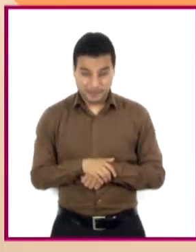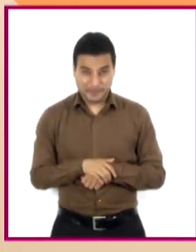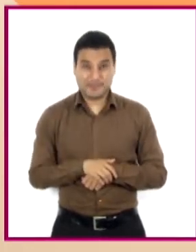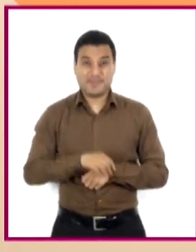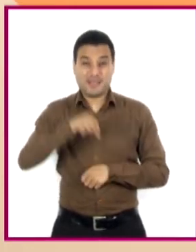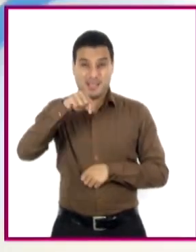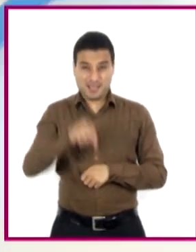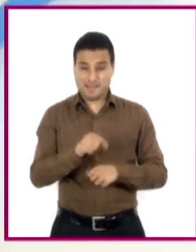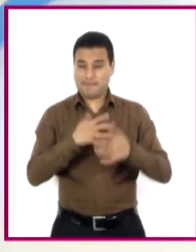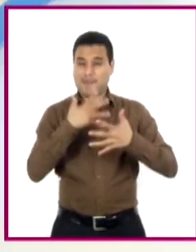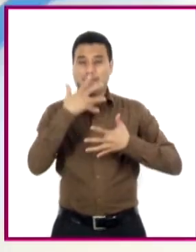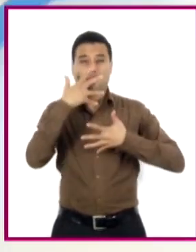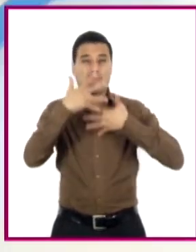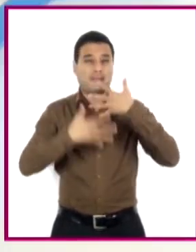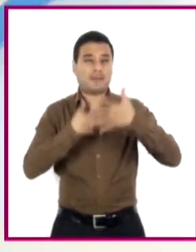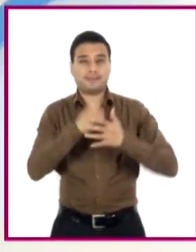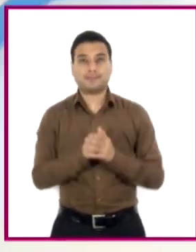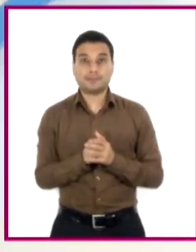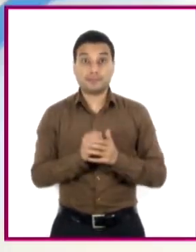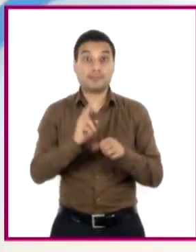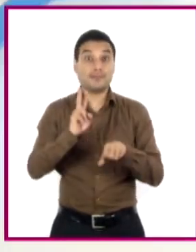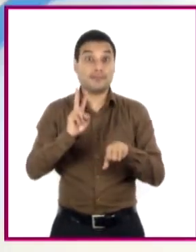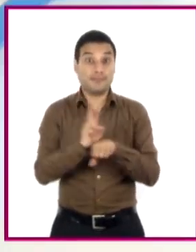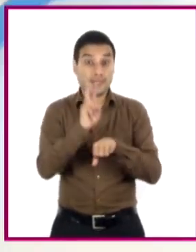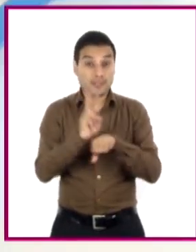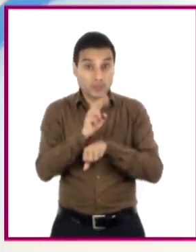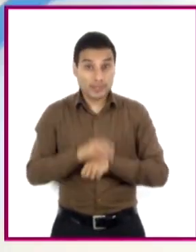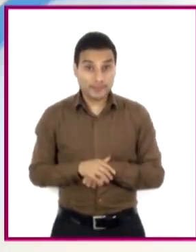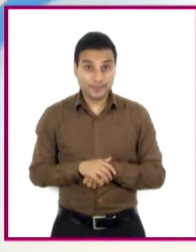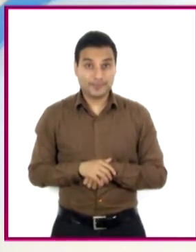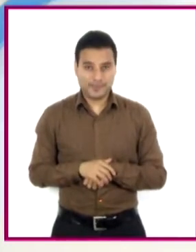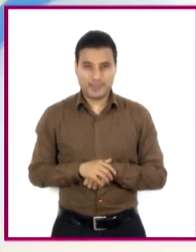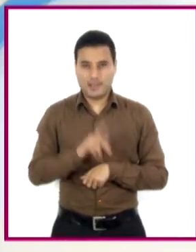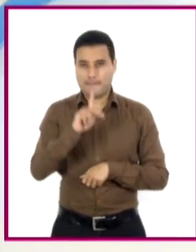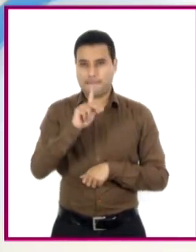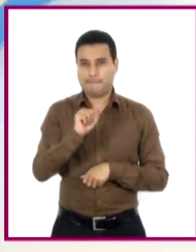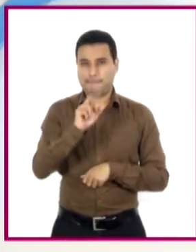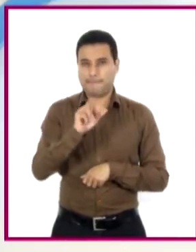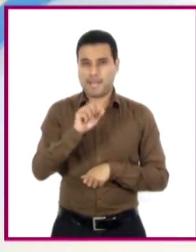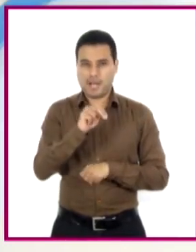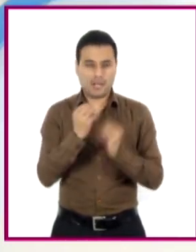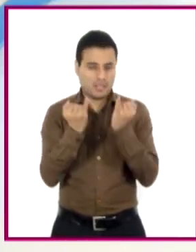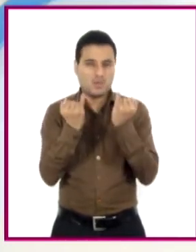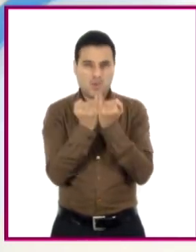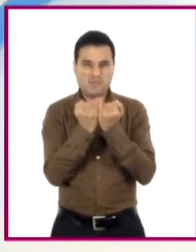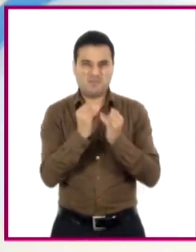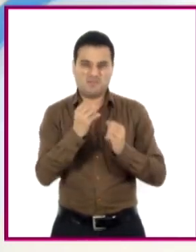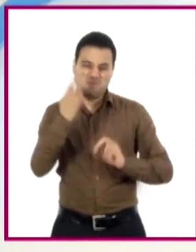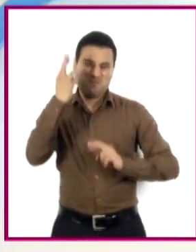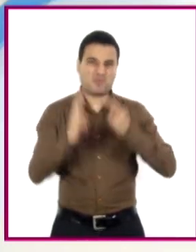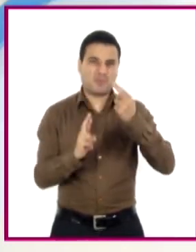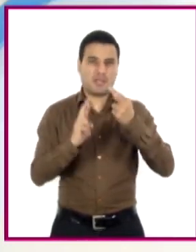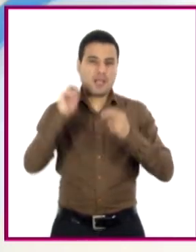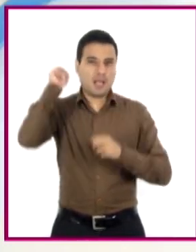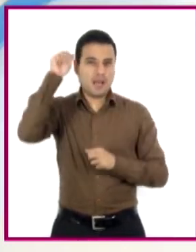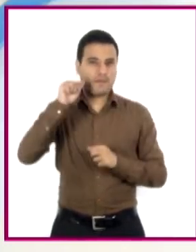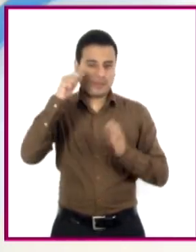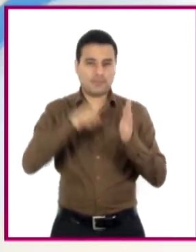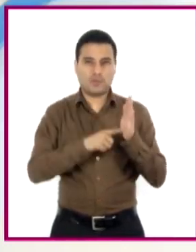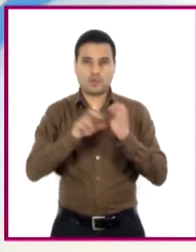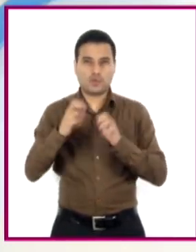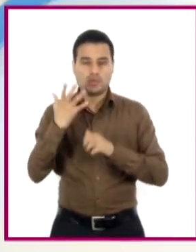en América. En Venezuela, Vicente Emparán se levantó en armas en abril de